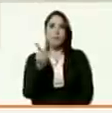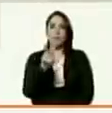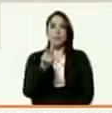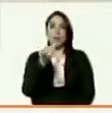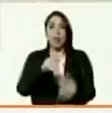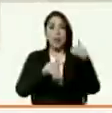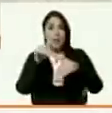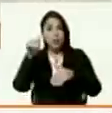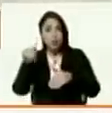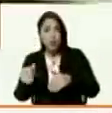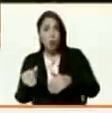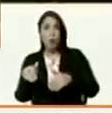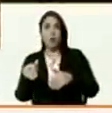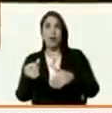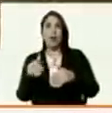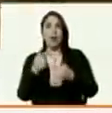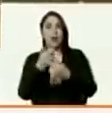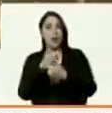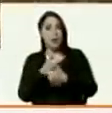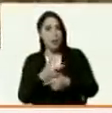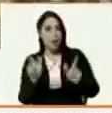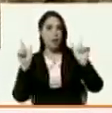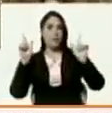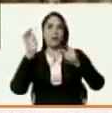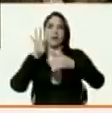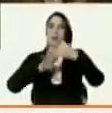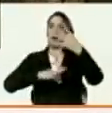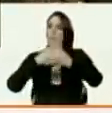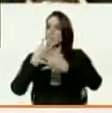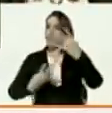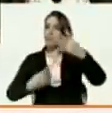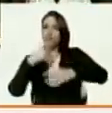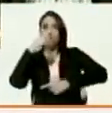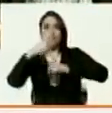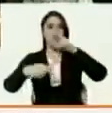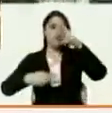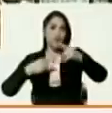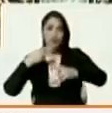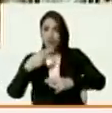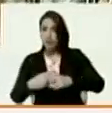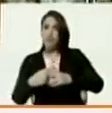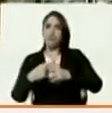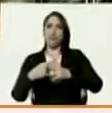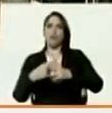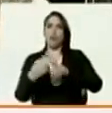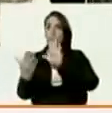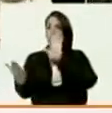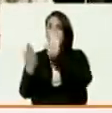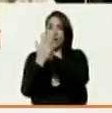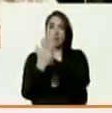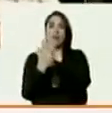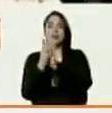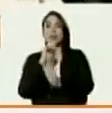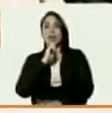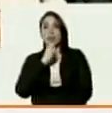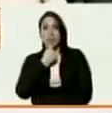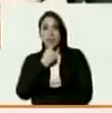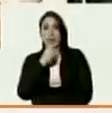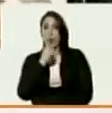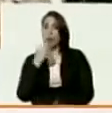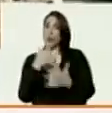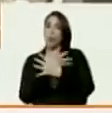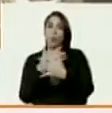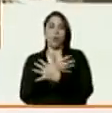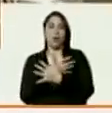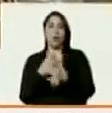elecciones libres, transparentes, universales, directas y secretas. Eso no tengamos nosotros ninguna duda que va a ser así, de